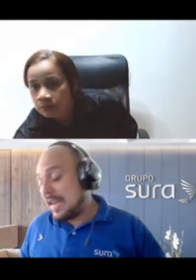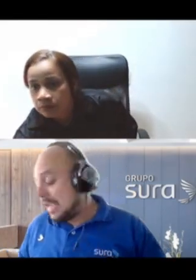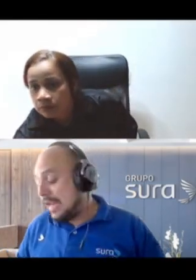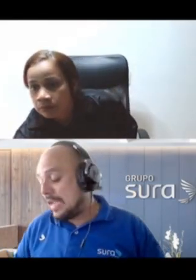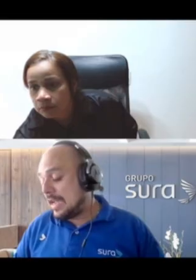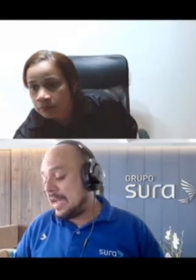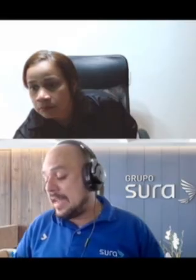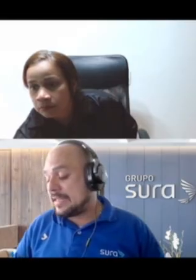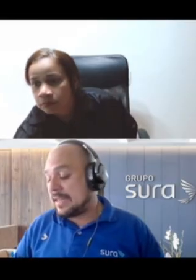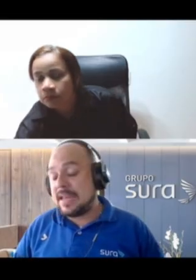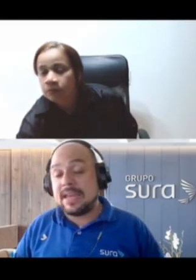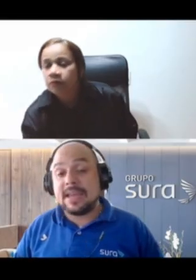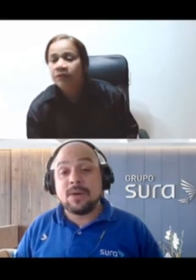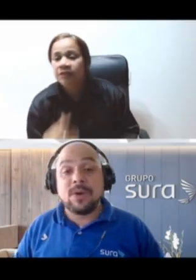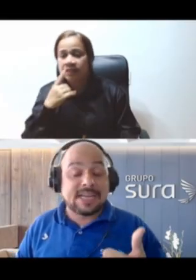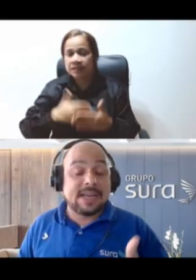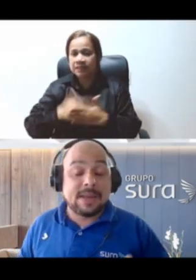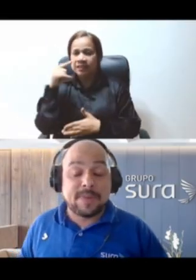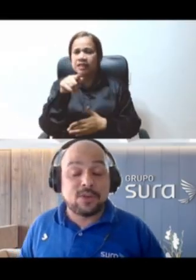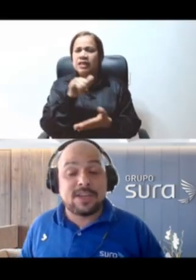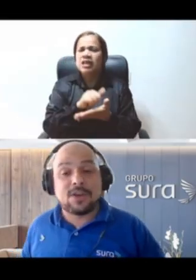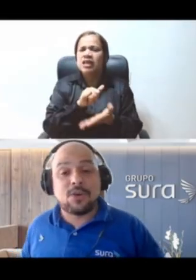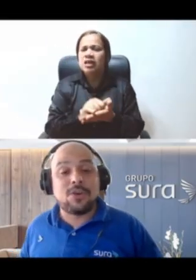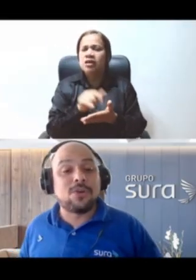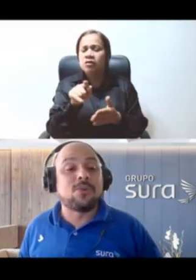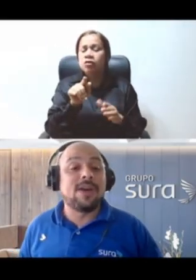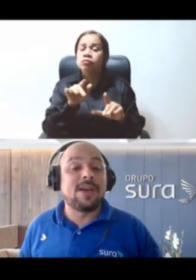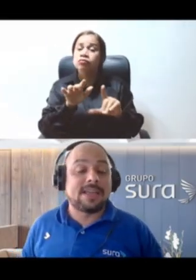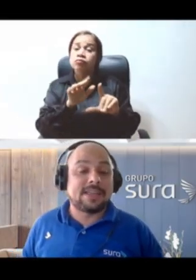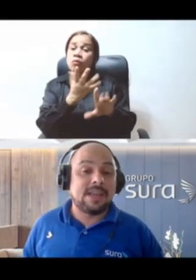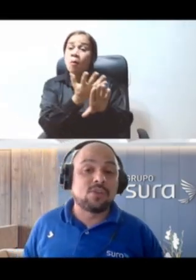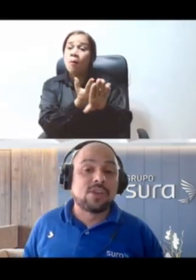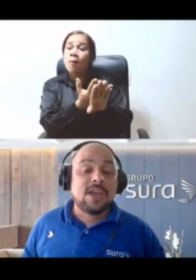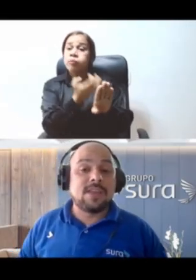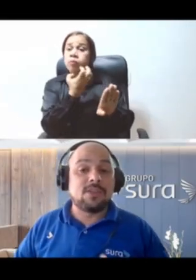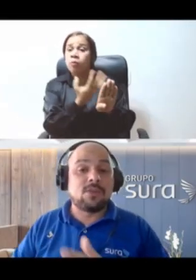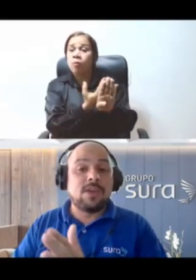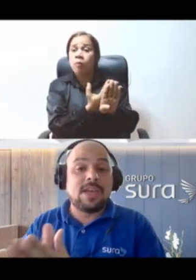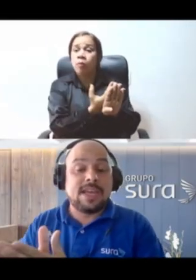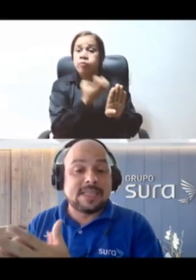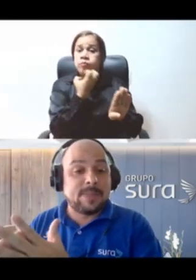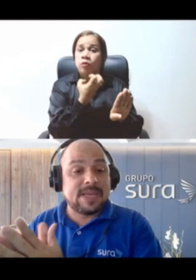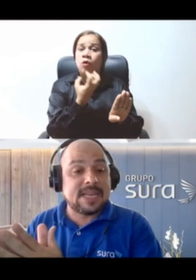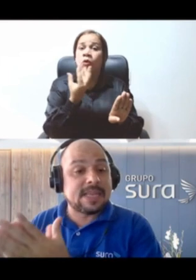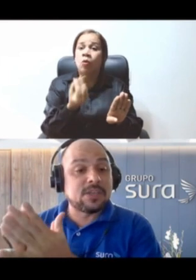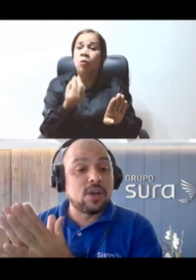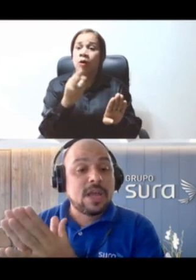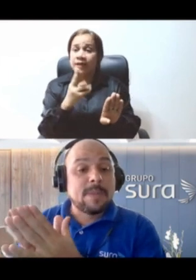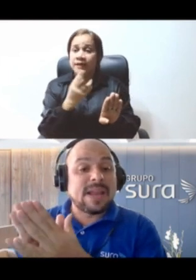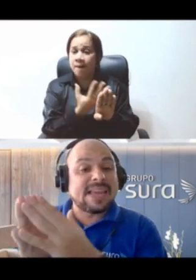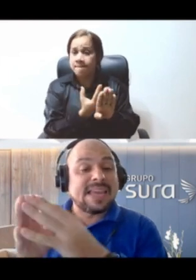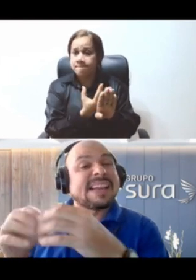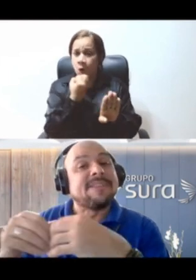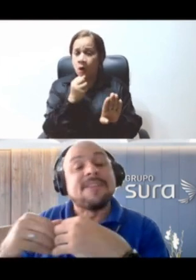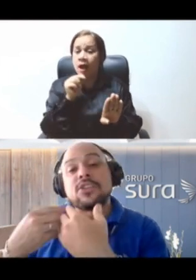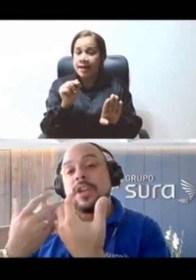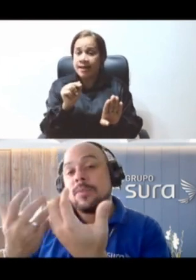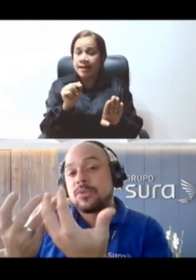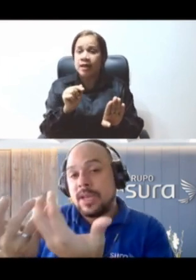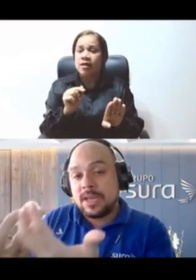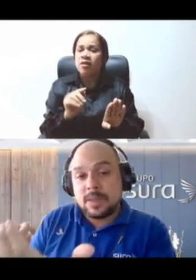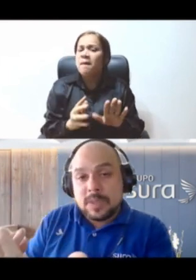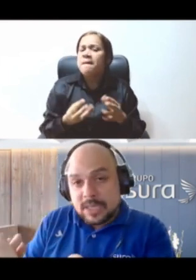invitamos a que le den clic a ese, o escaneen, perdón, ese código QR que tenemos dentro de esta presentación para